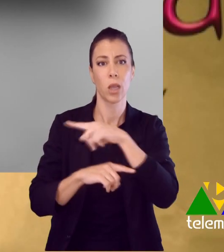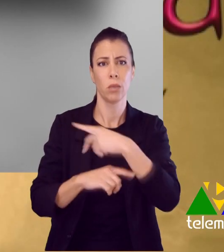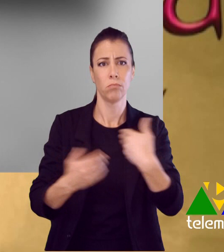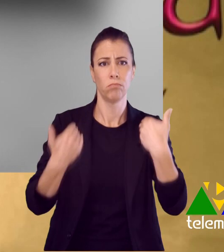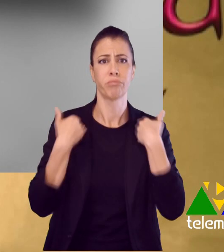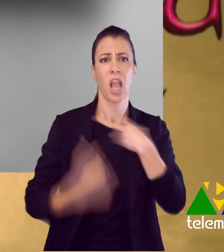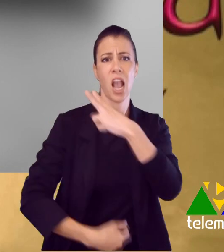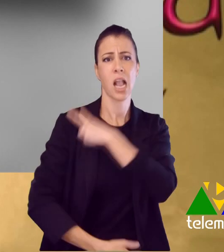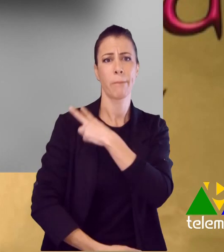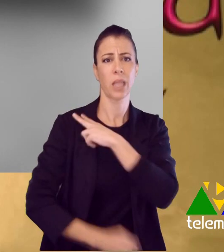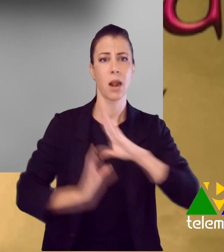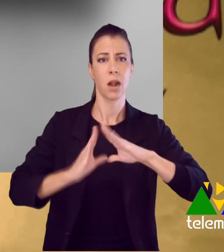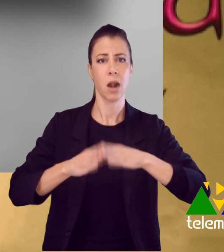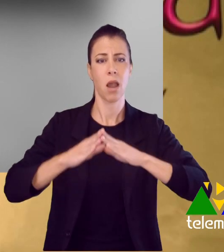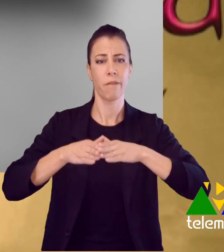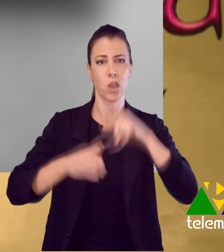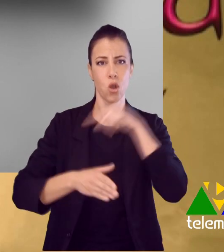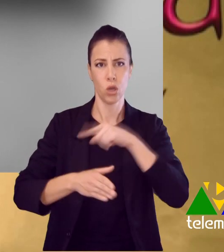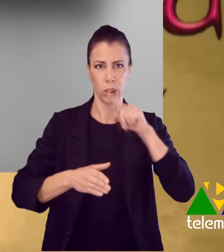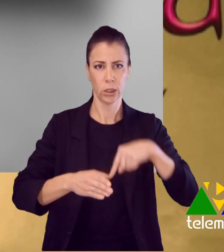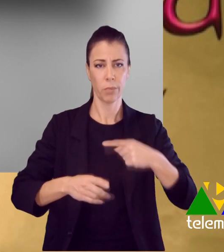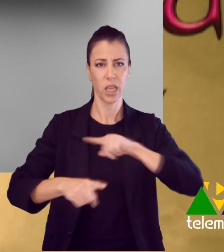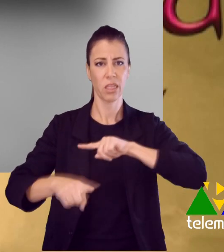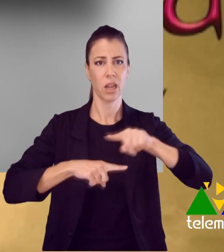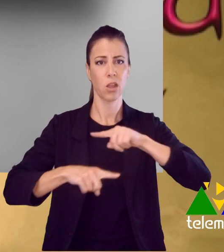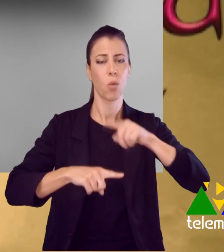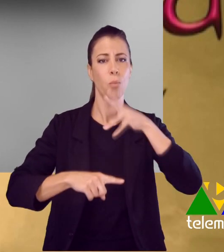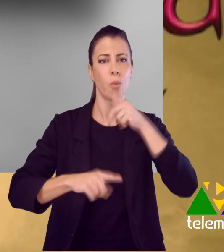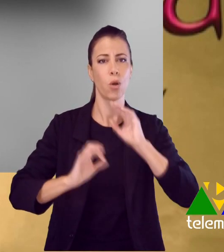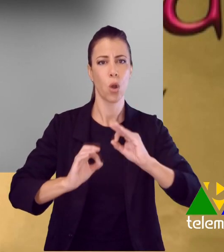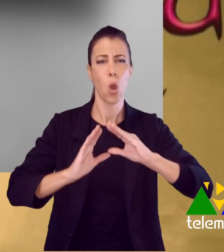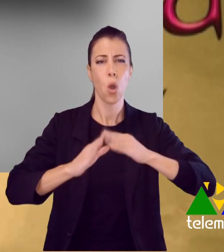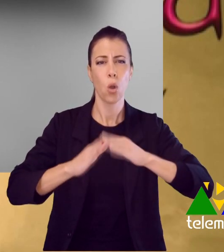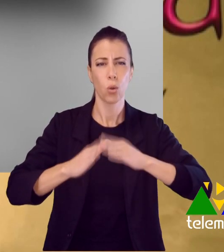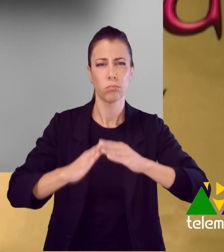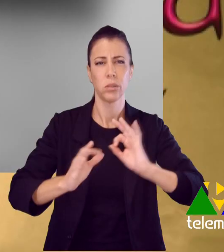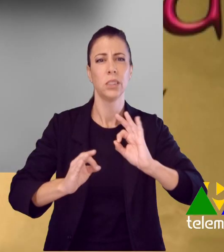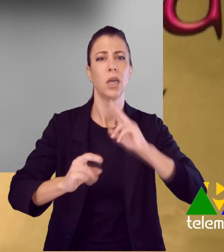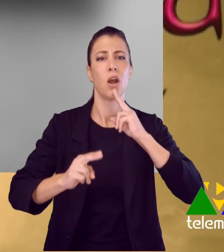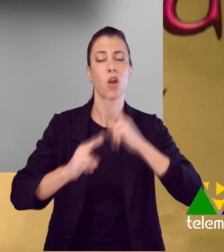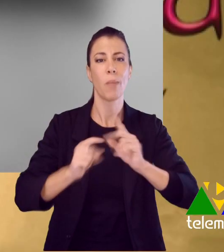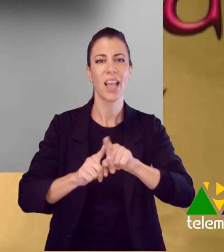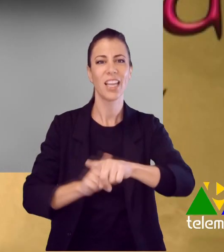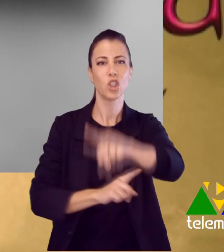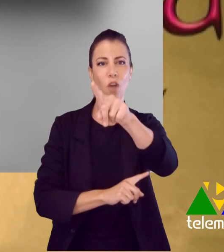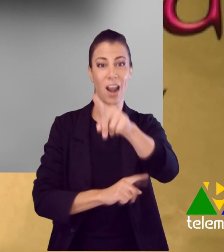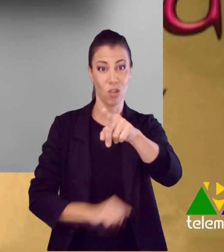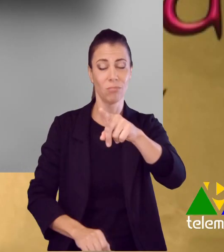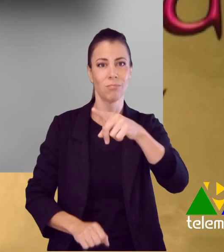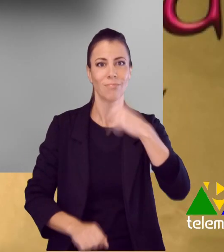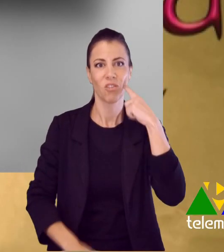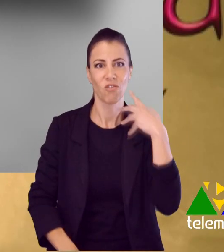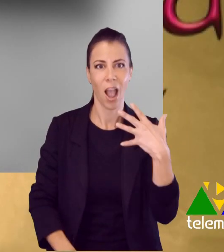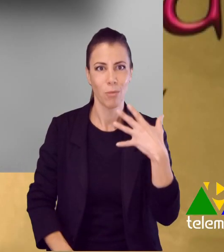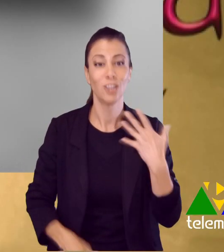navío, era el comandante del crucero acorazado Cristóbal Colón, que es uno de